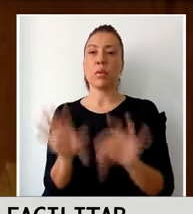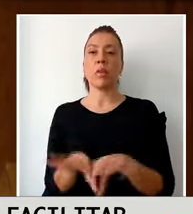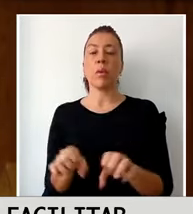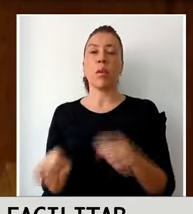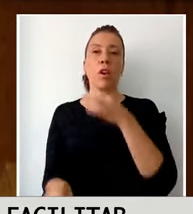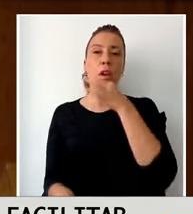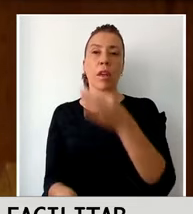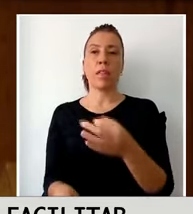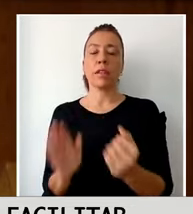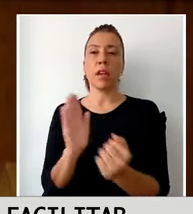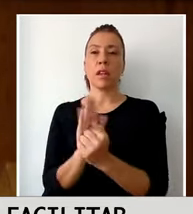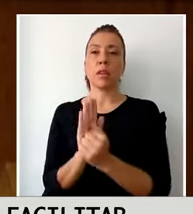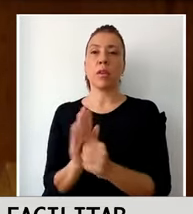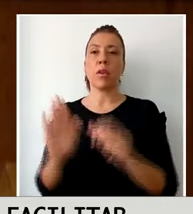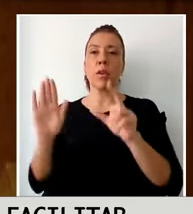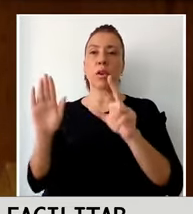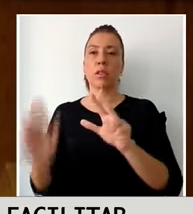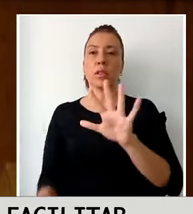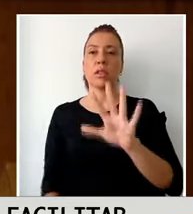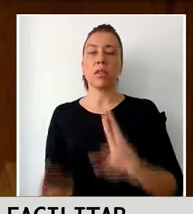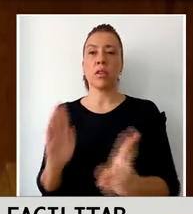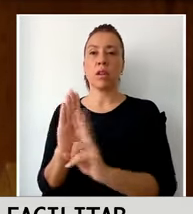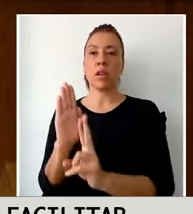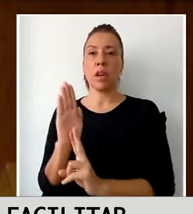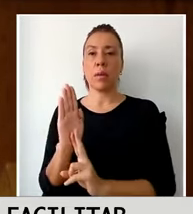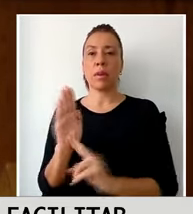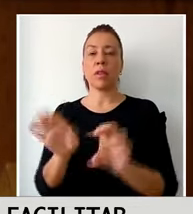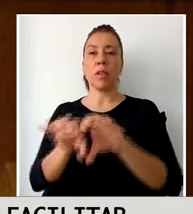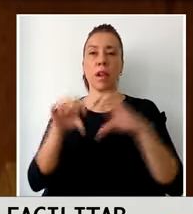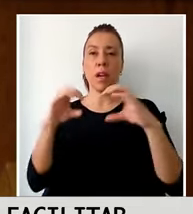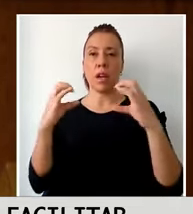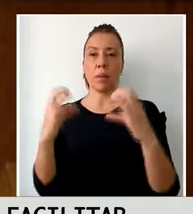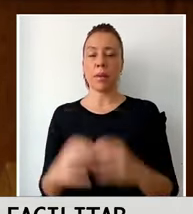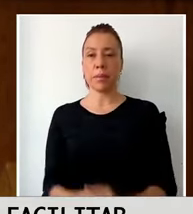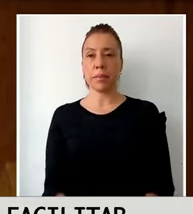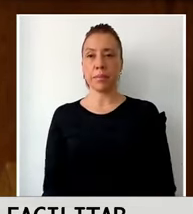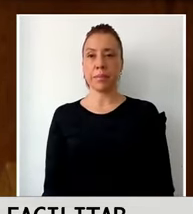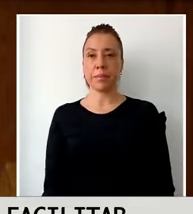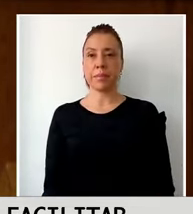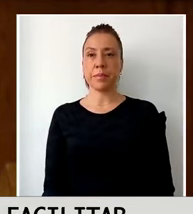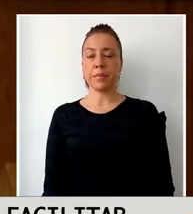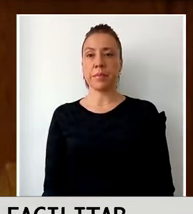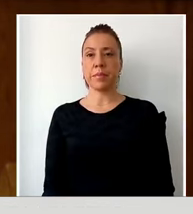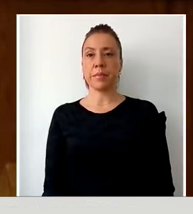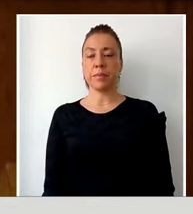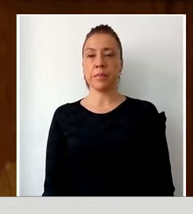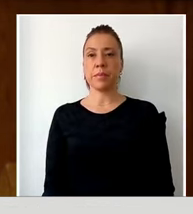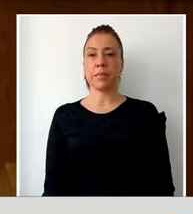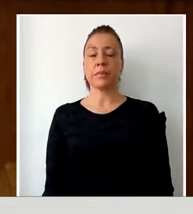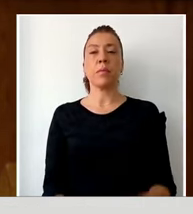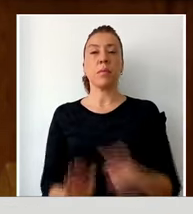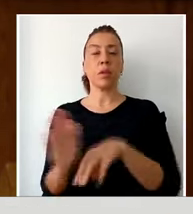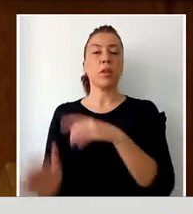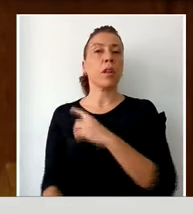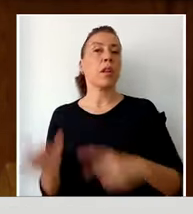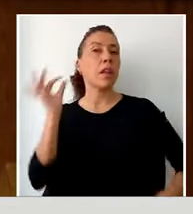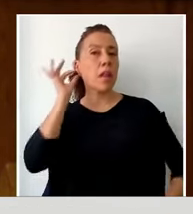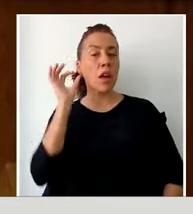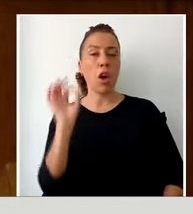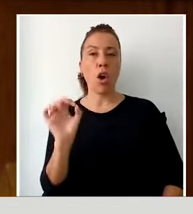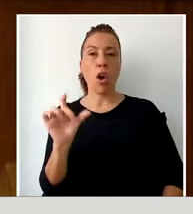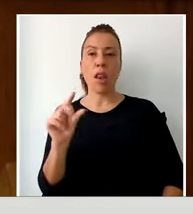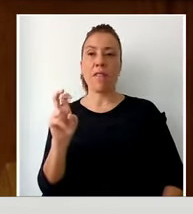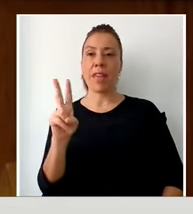el artículo 85 del reglamento de esta Corporación moción de las diputadas Erika Olivera de la